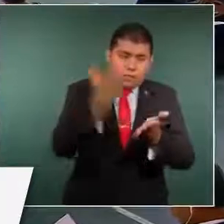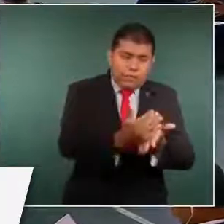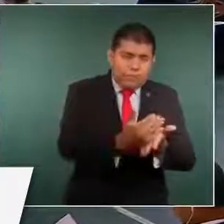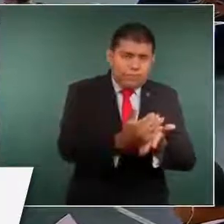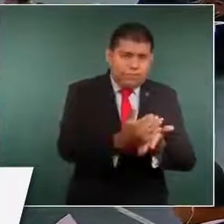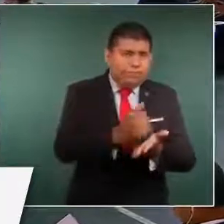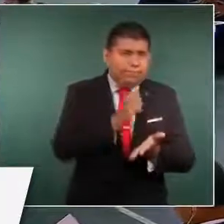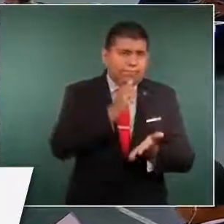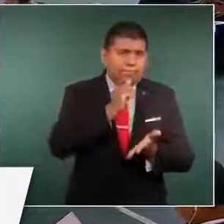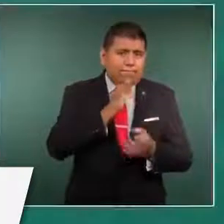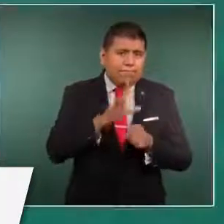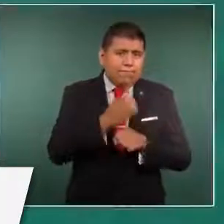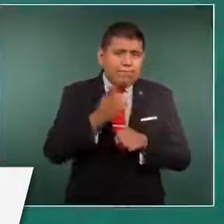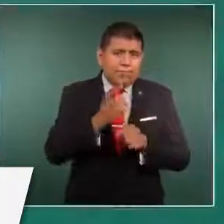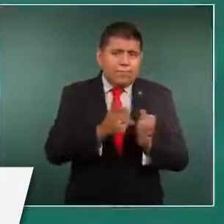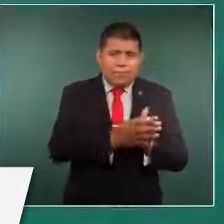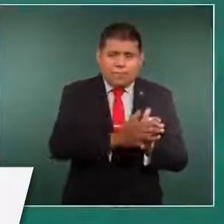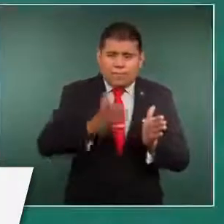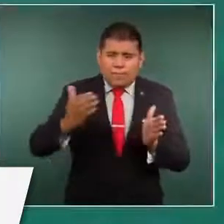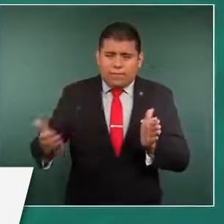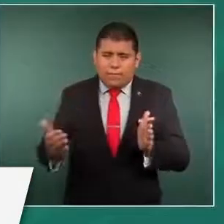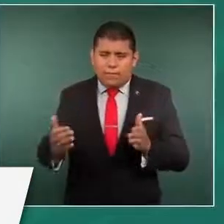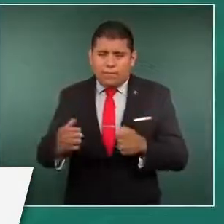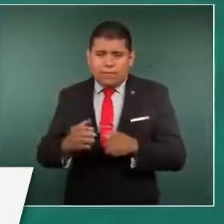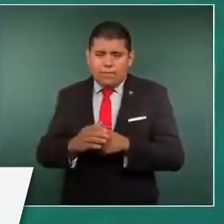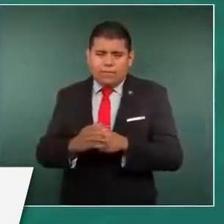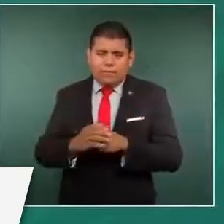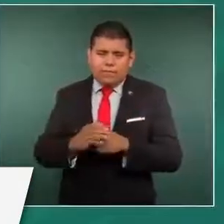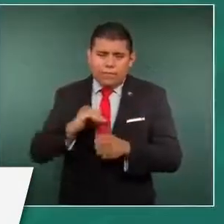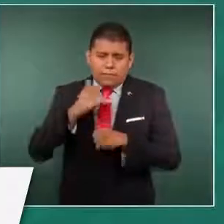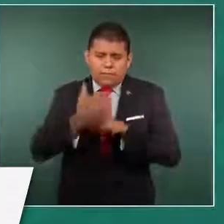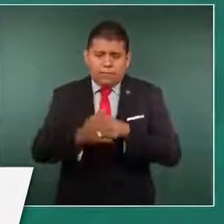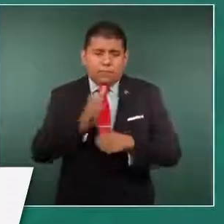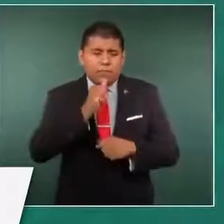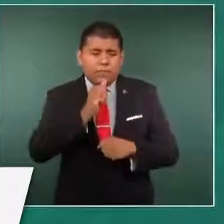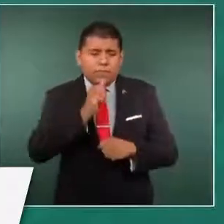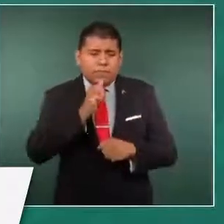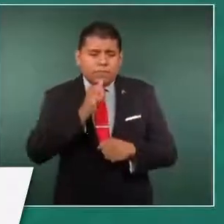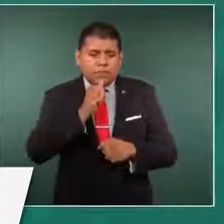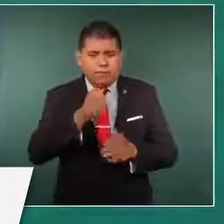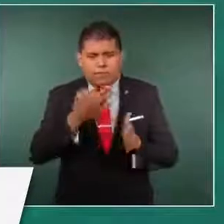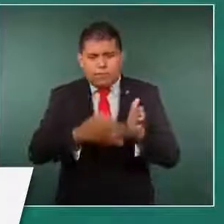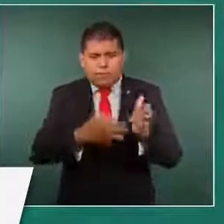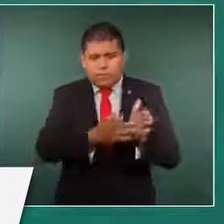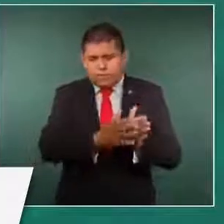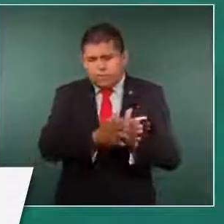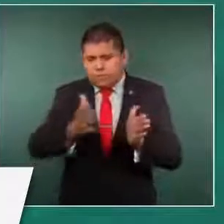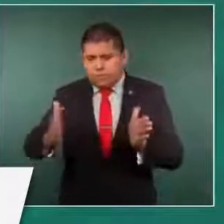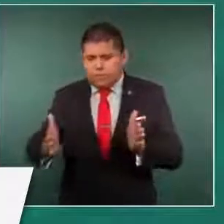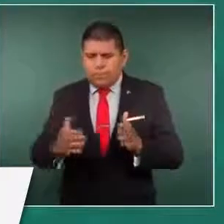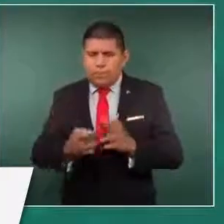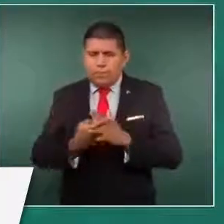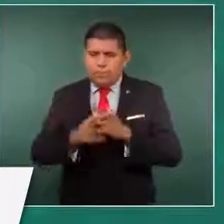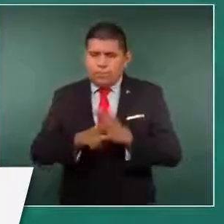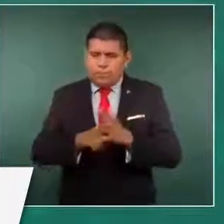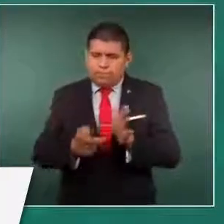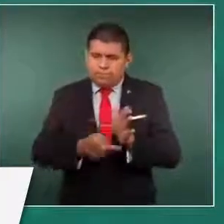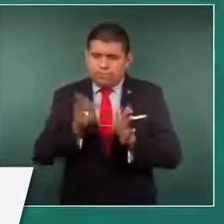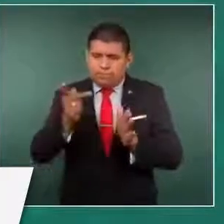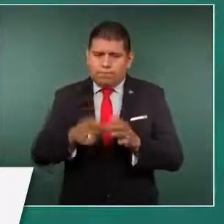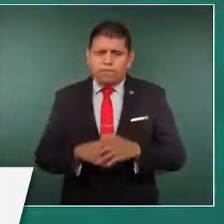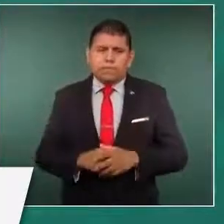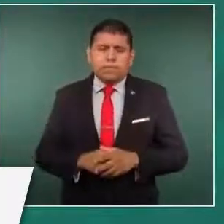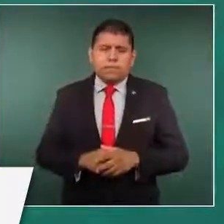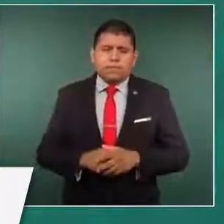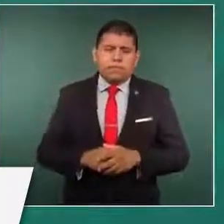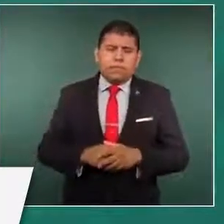porque faltan tramos, quedó inconcluso. Eso se va a reiniciar y el proyecto